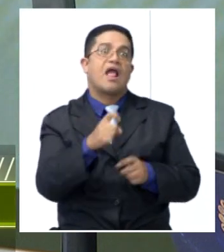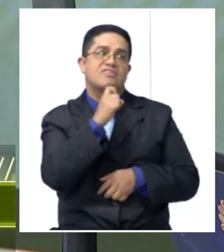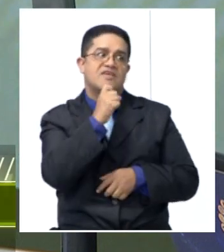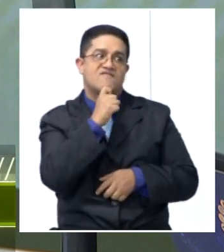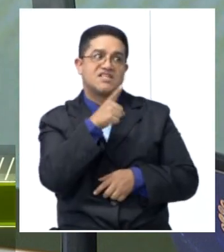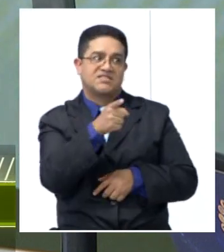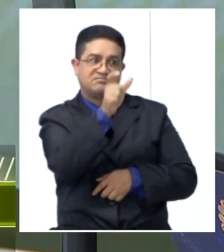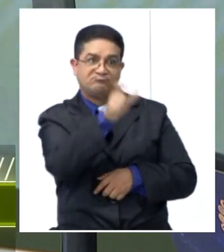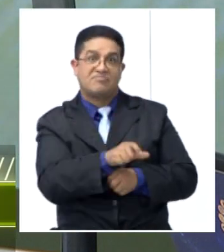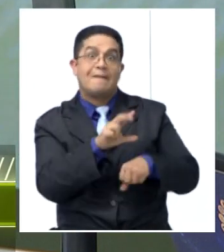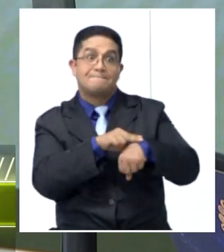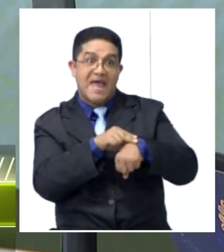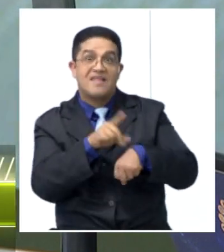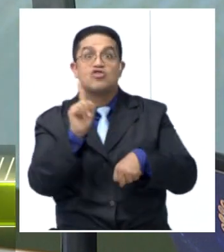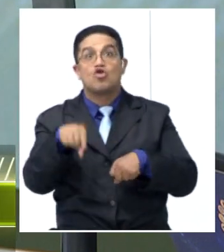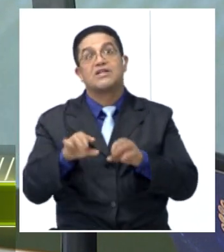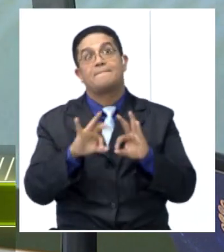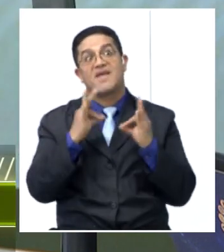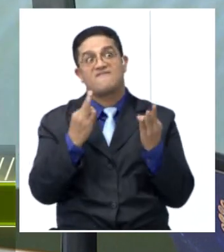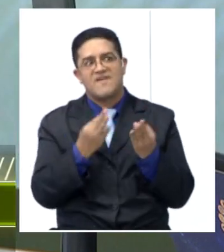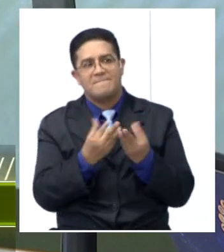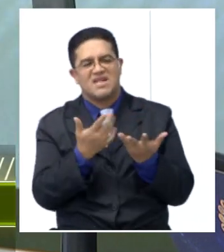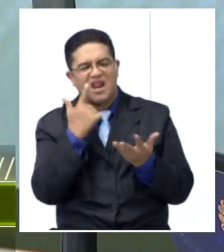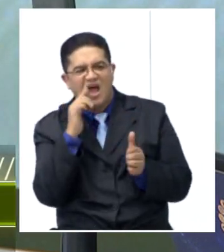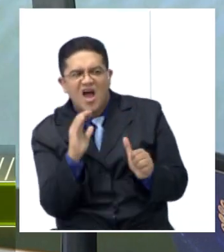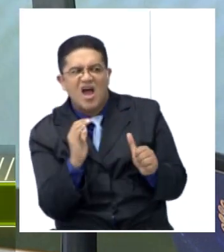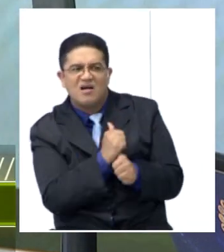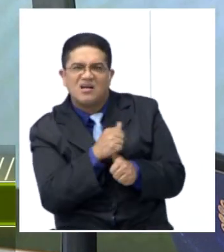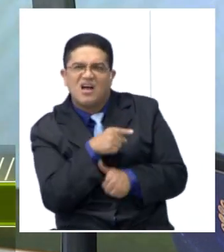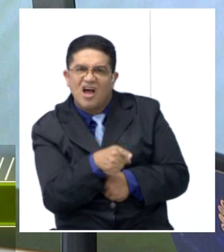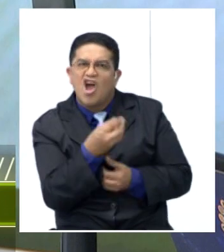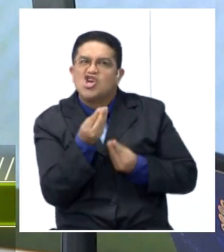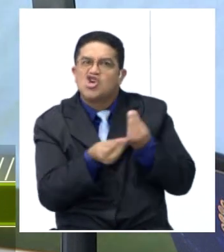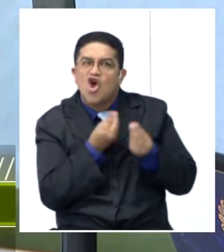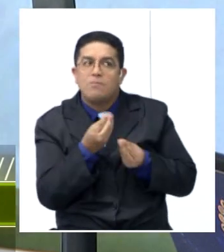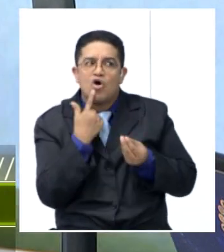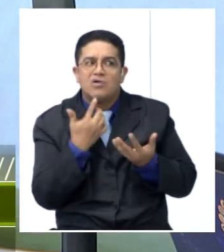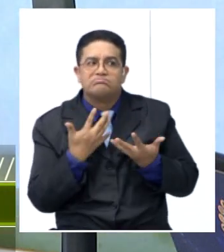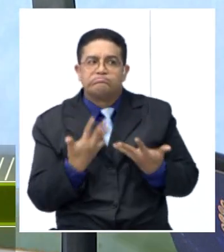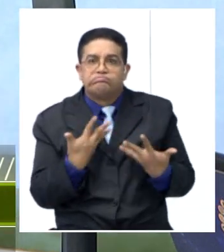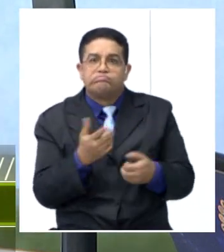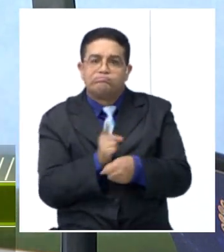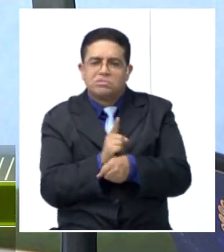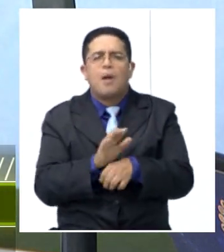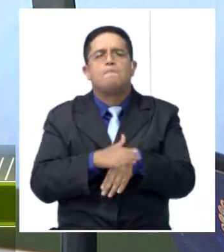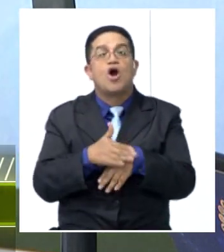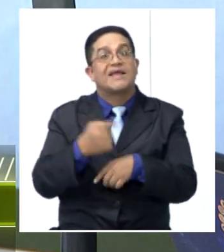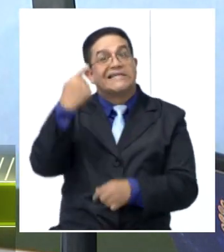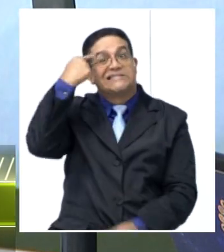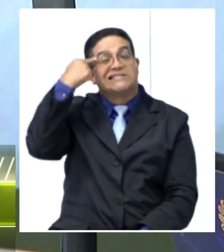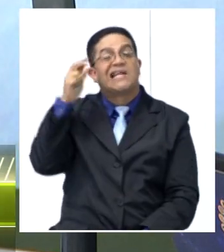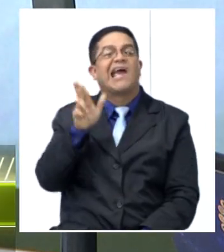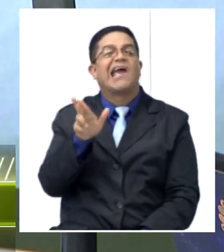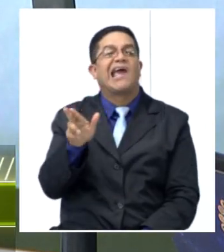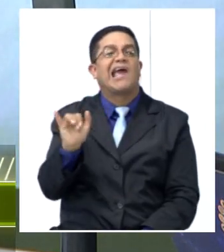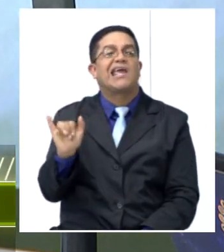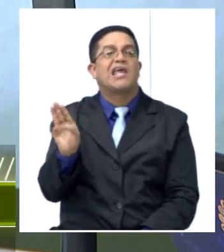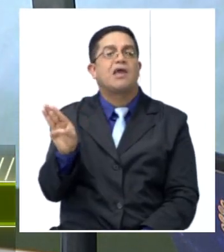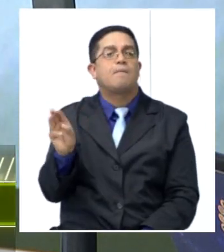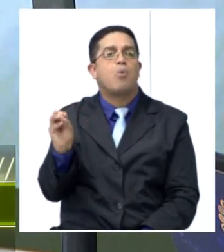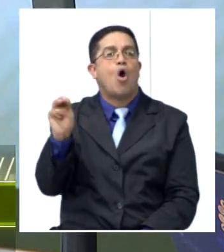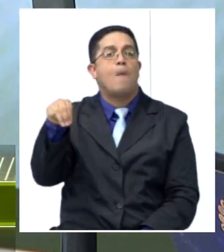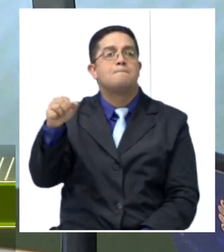psiquiatra, para la familia y para el paciente, captar ese pequeño aceleramiento, porque la hipomanía, a diferencia de la manía,